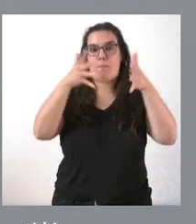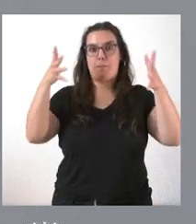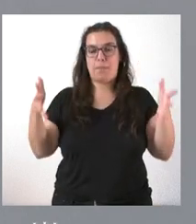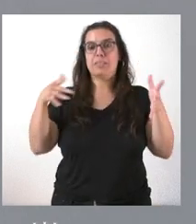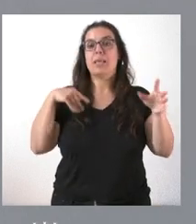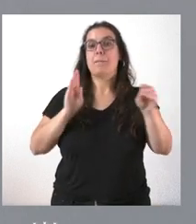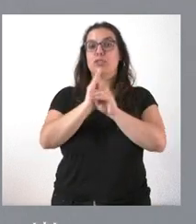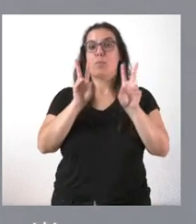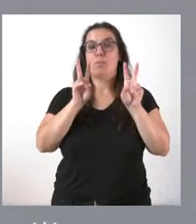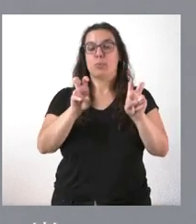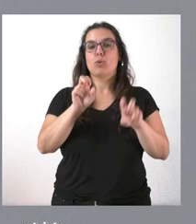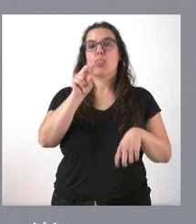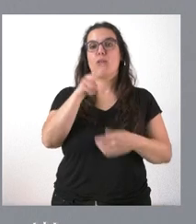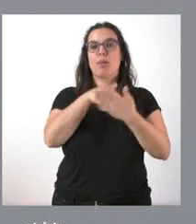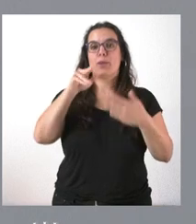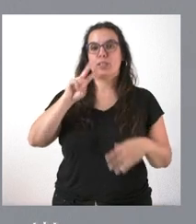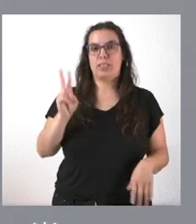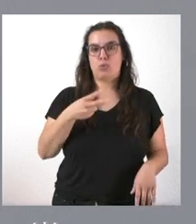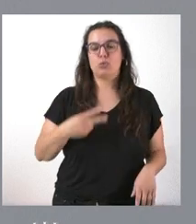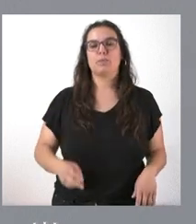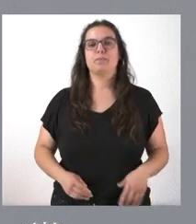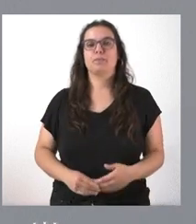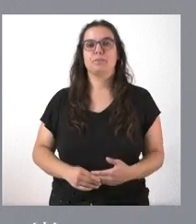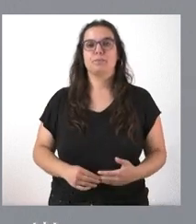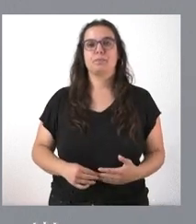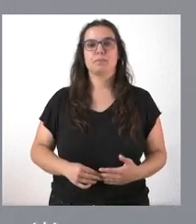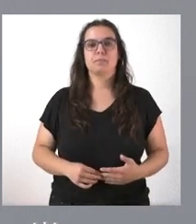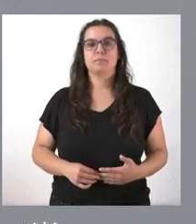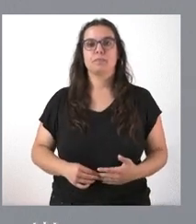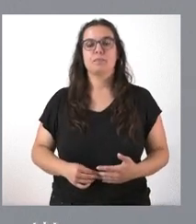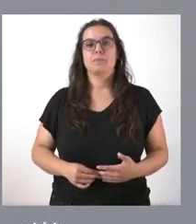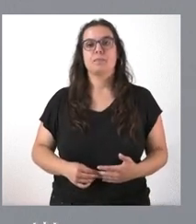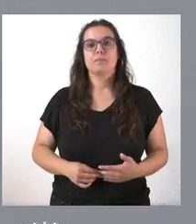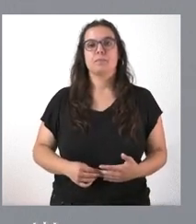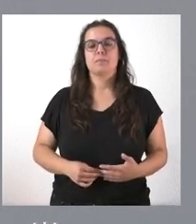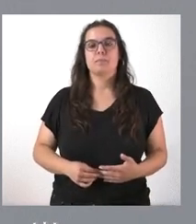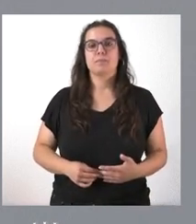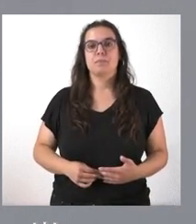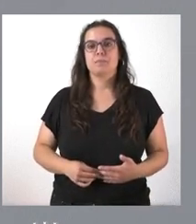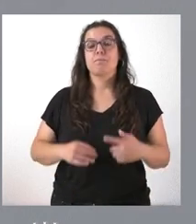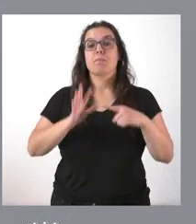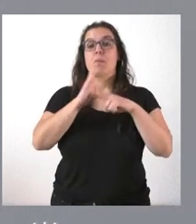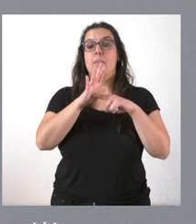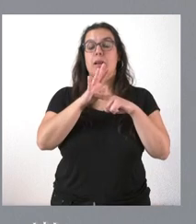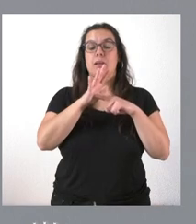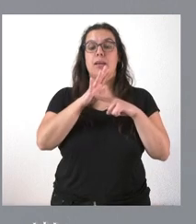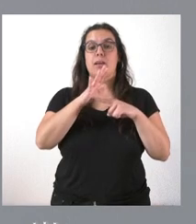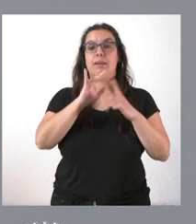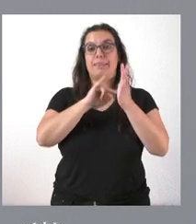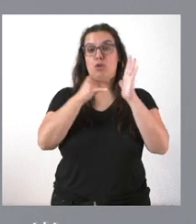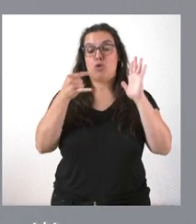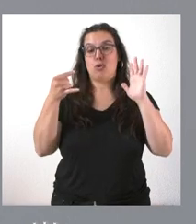de 12 millones de euros la capacidad del parque tecnológico